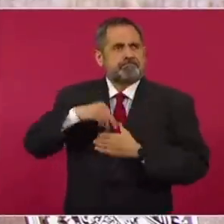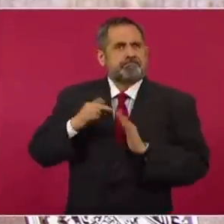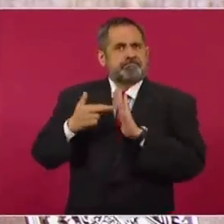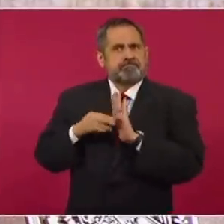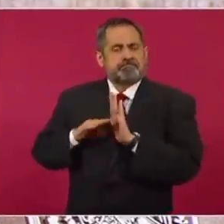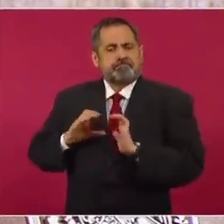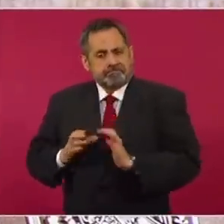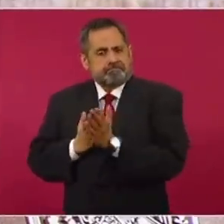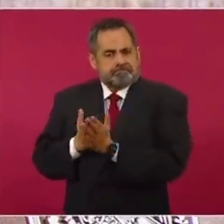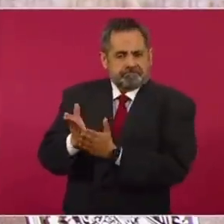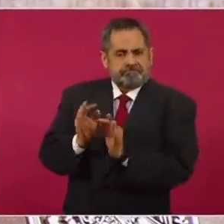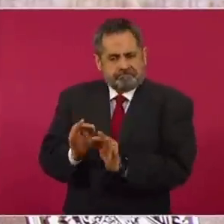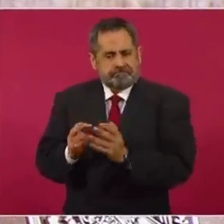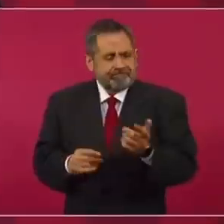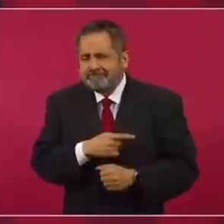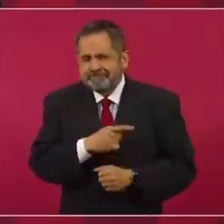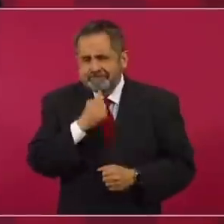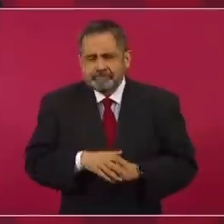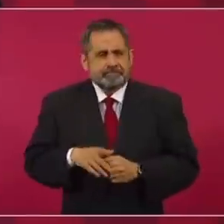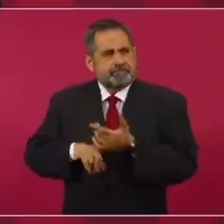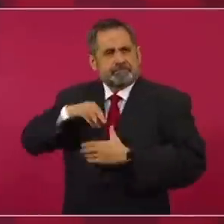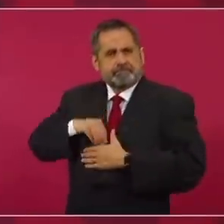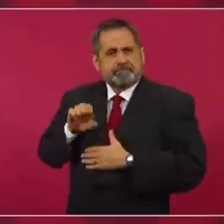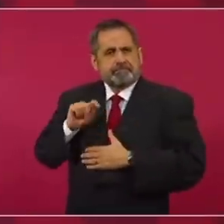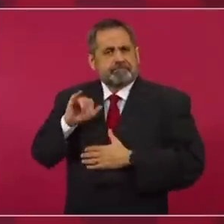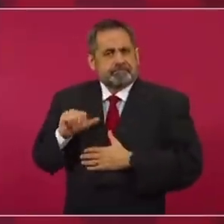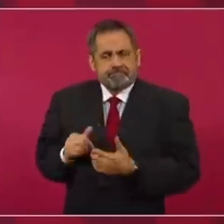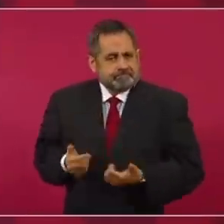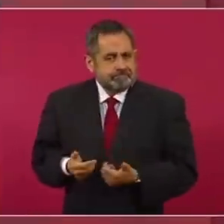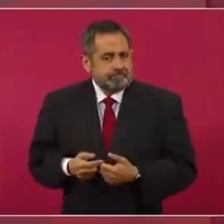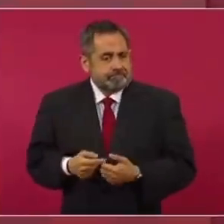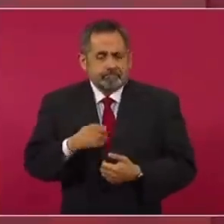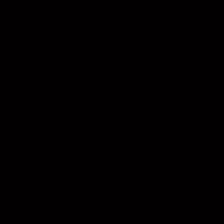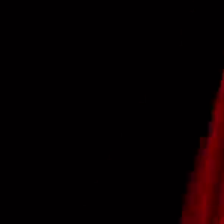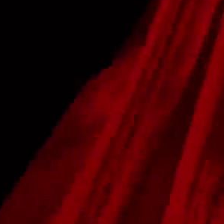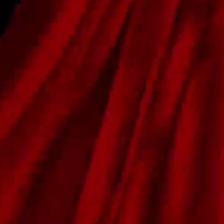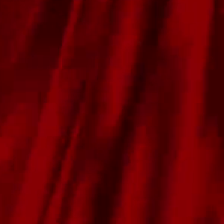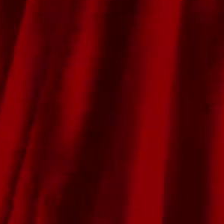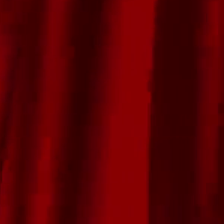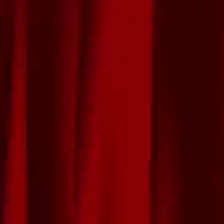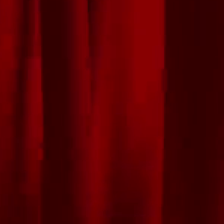la integridad, la ética, el civismo.